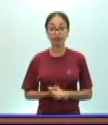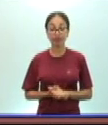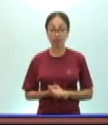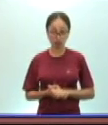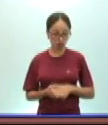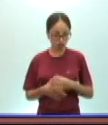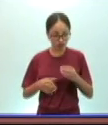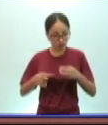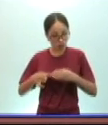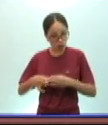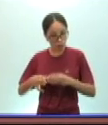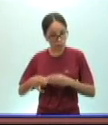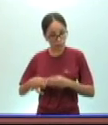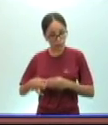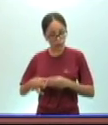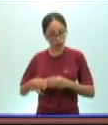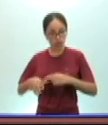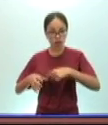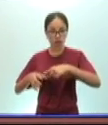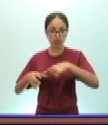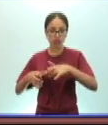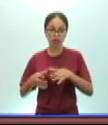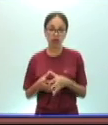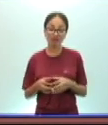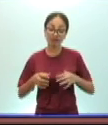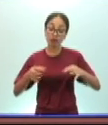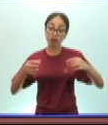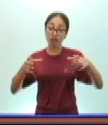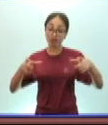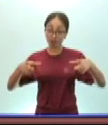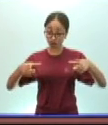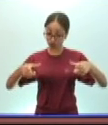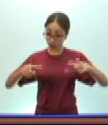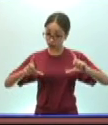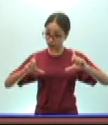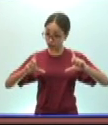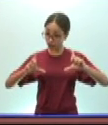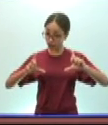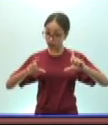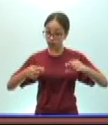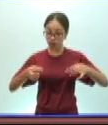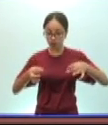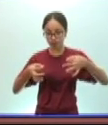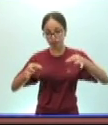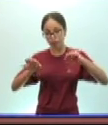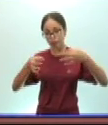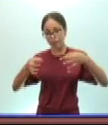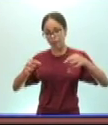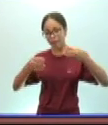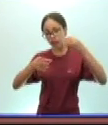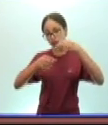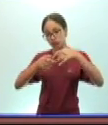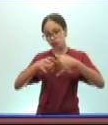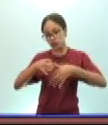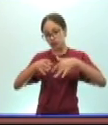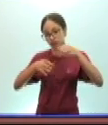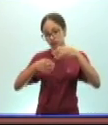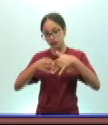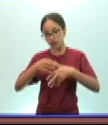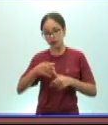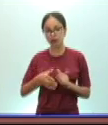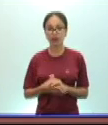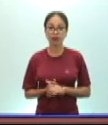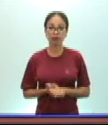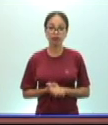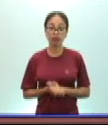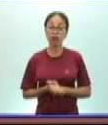Otro vaso de precipitados y este material que se llama papel de filtro. Este papel de